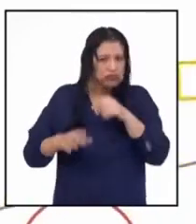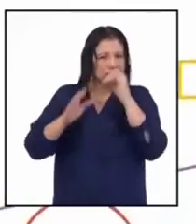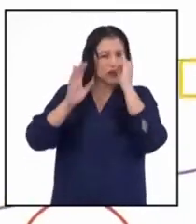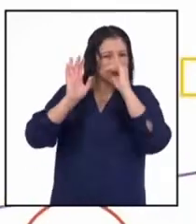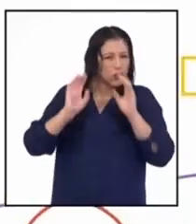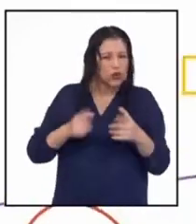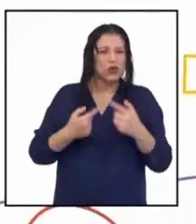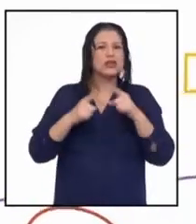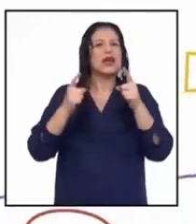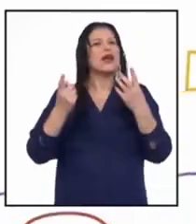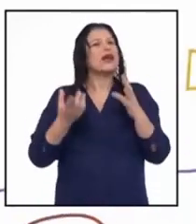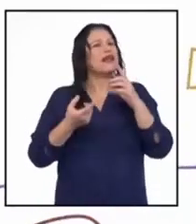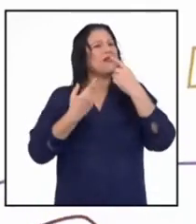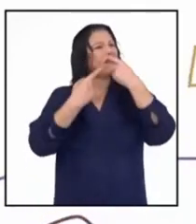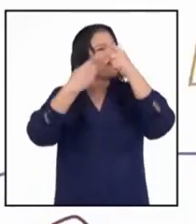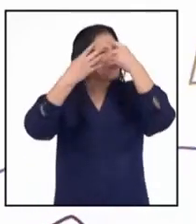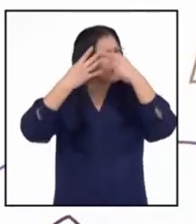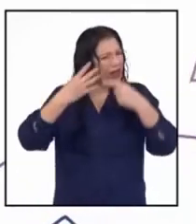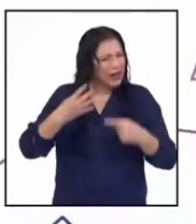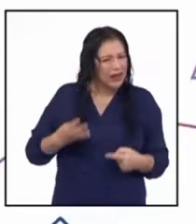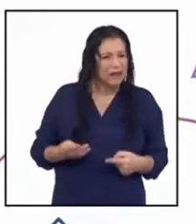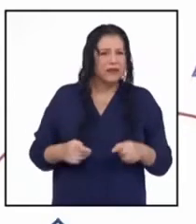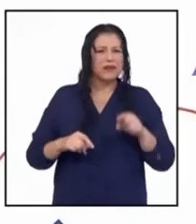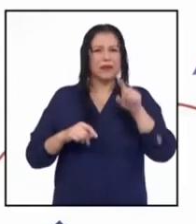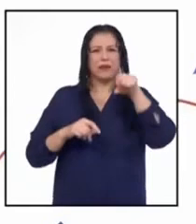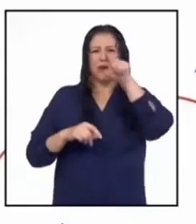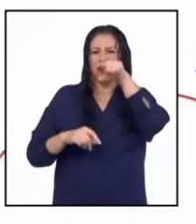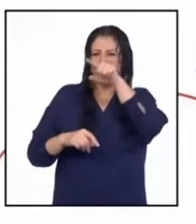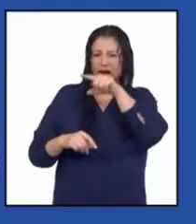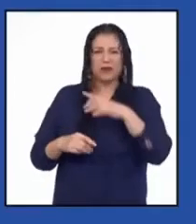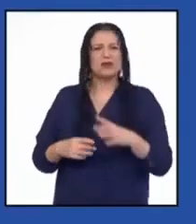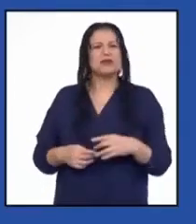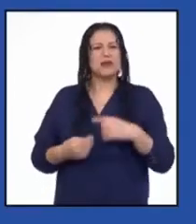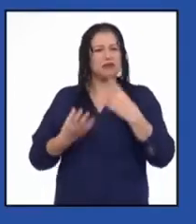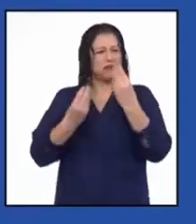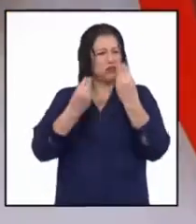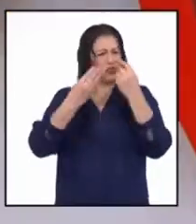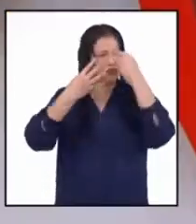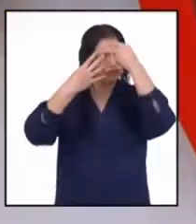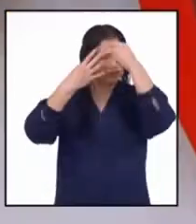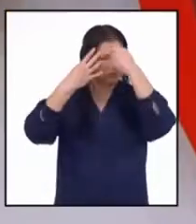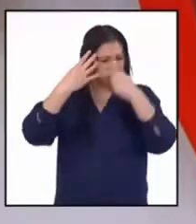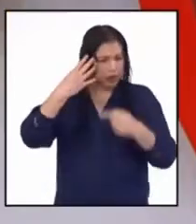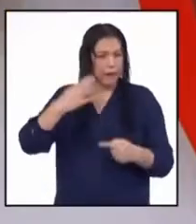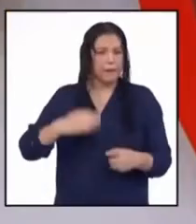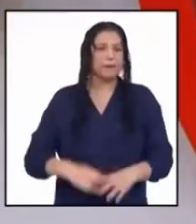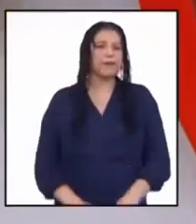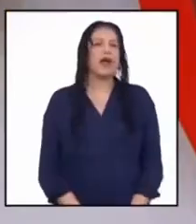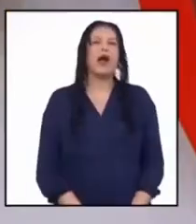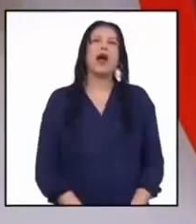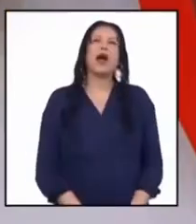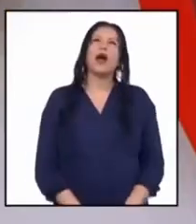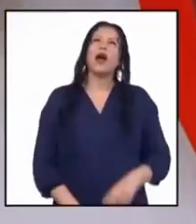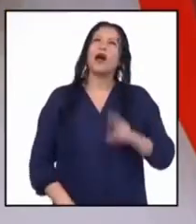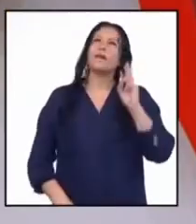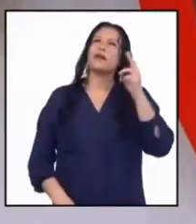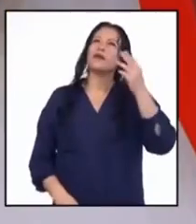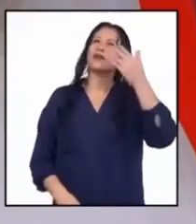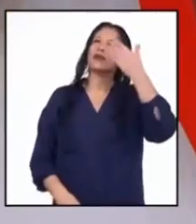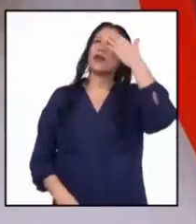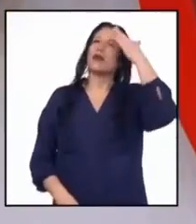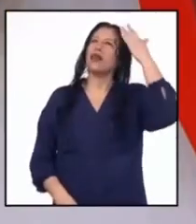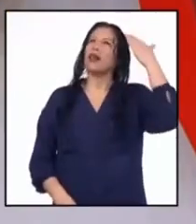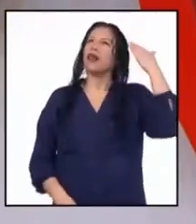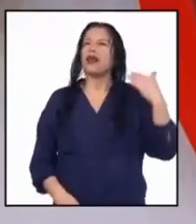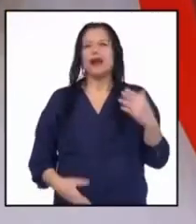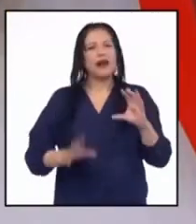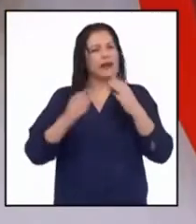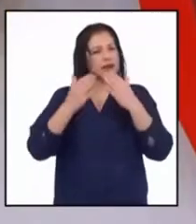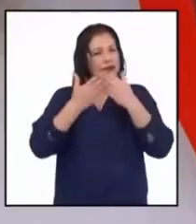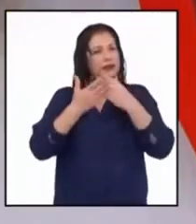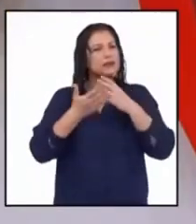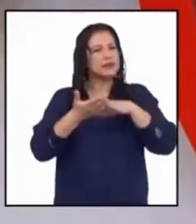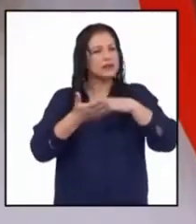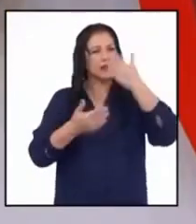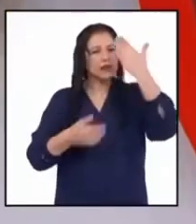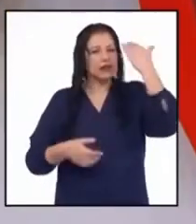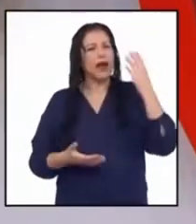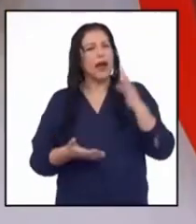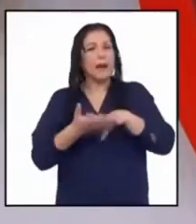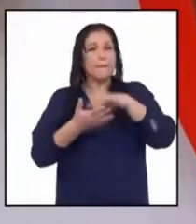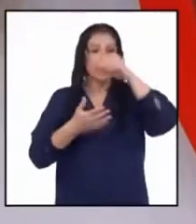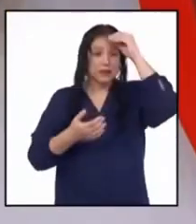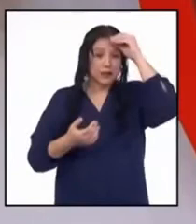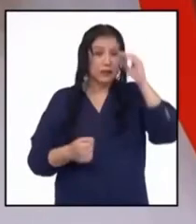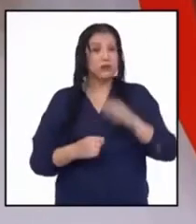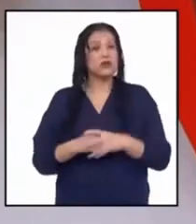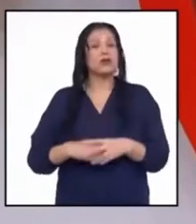pictogramas, histogramas, polígonos de frecuencia, entre otros. Profesora, me acuerdo que en programas anteriores aprendimos sobre